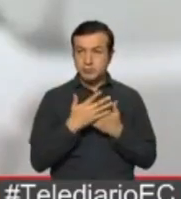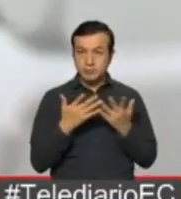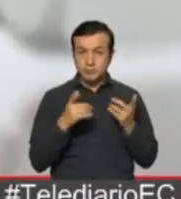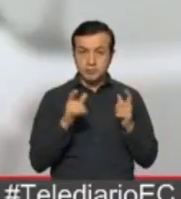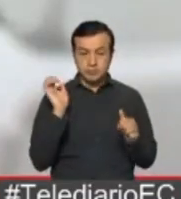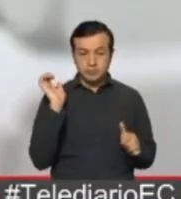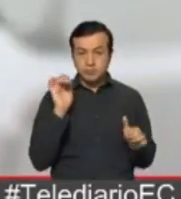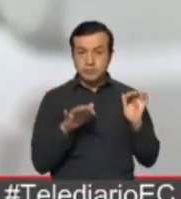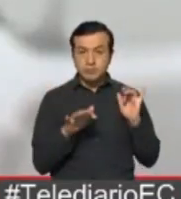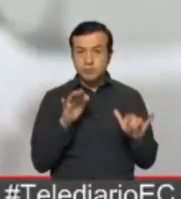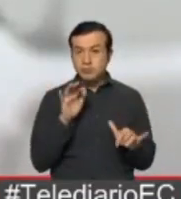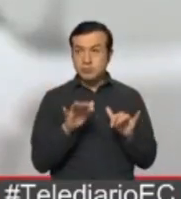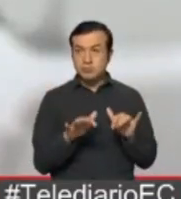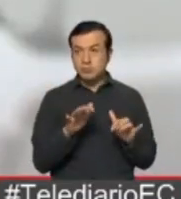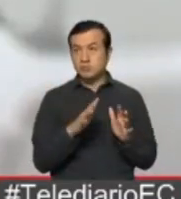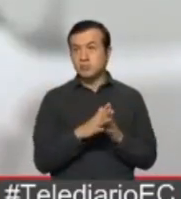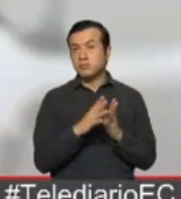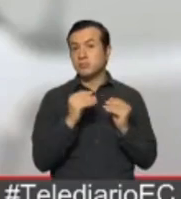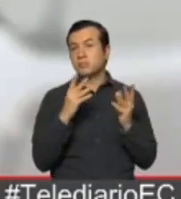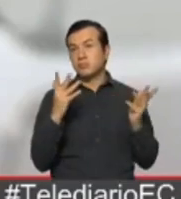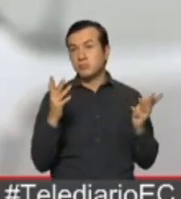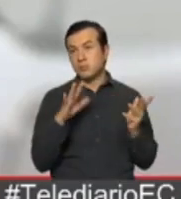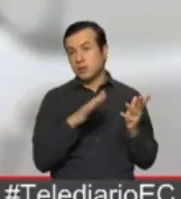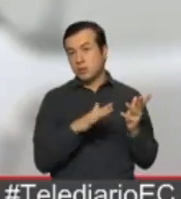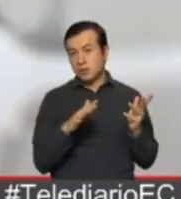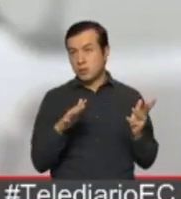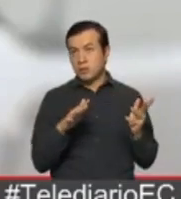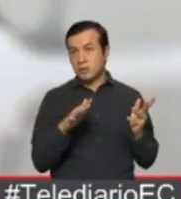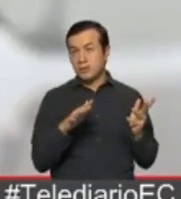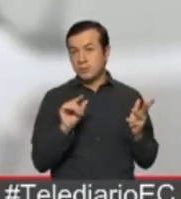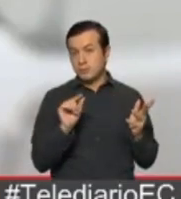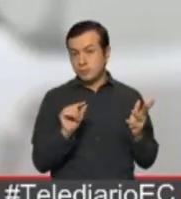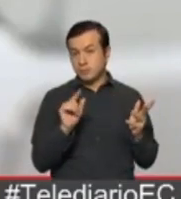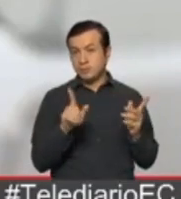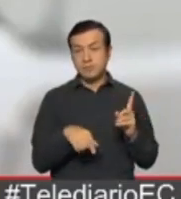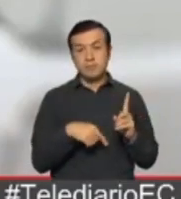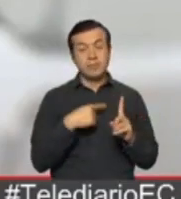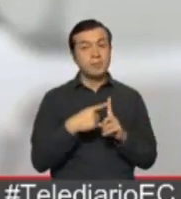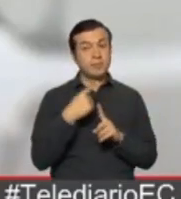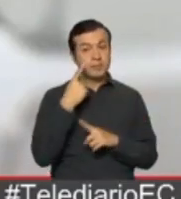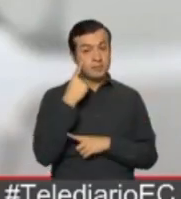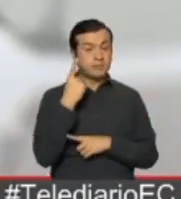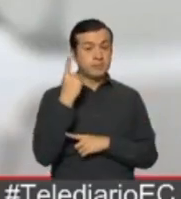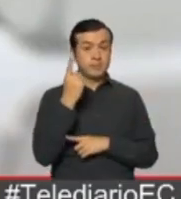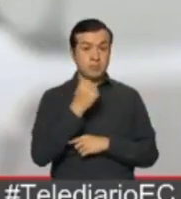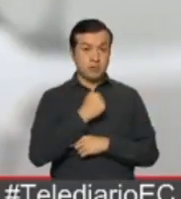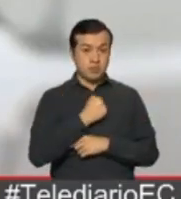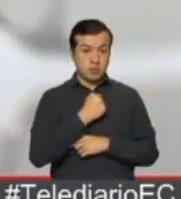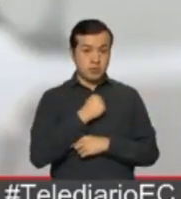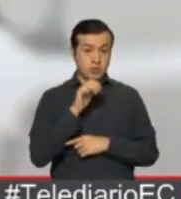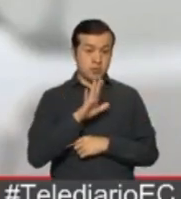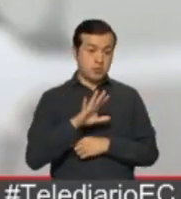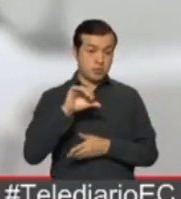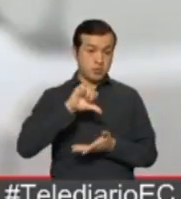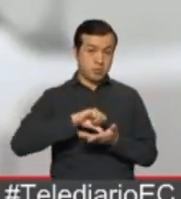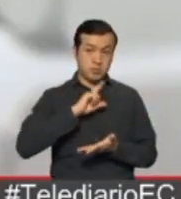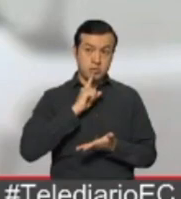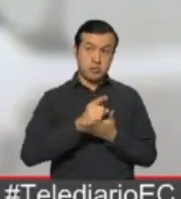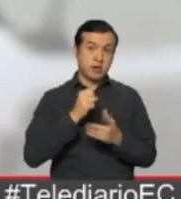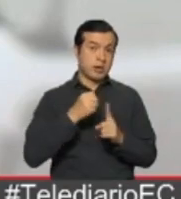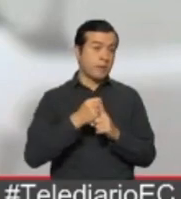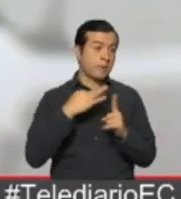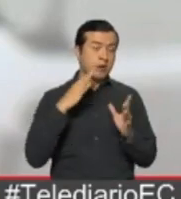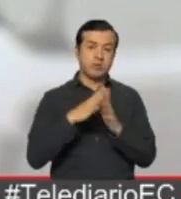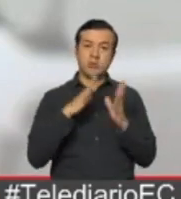pasajeros digamos es de una cantidad que podríamos hablar marginal pero dentro del componente propio de la ciudad tiene un impacto